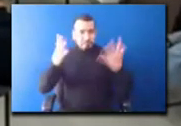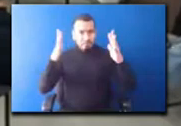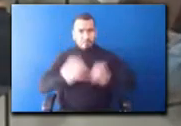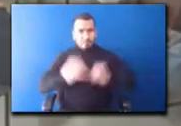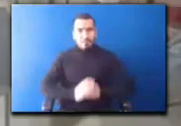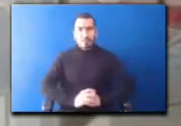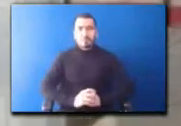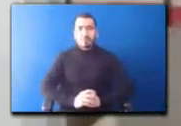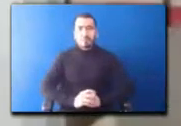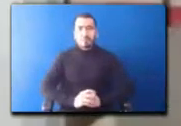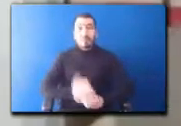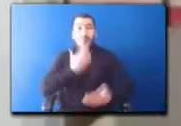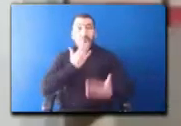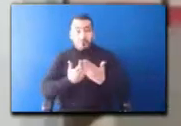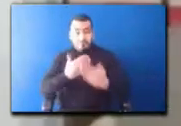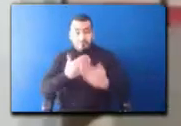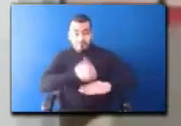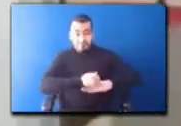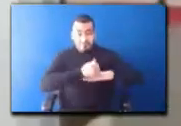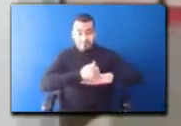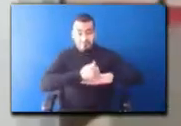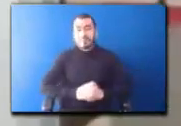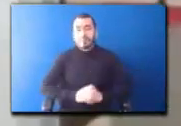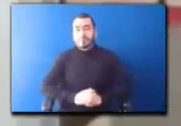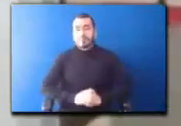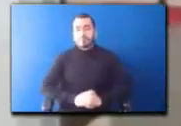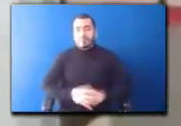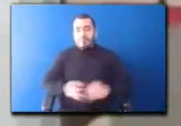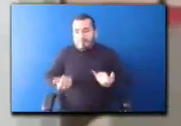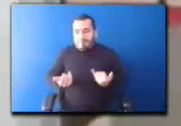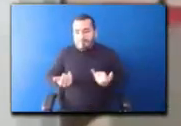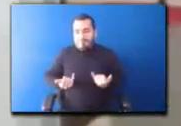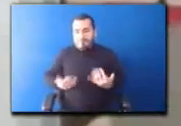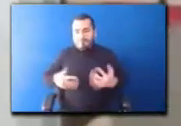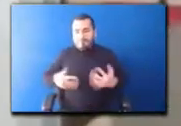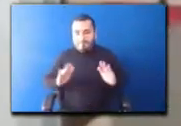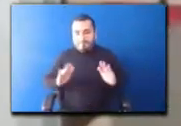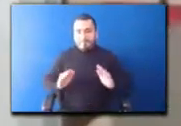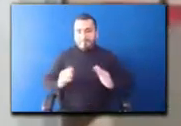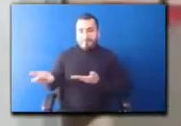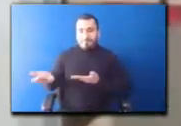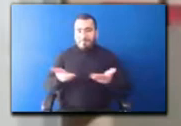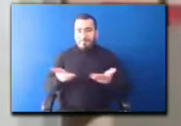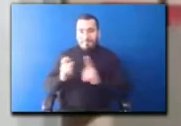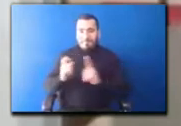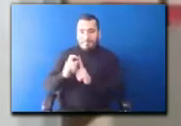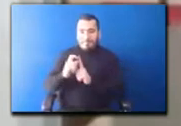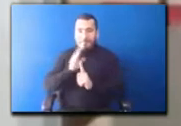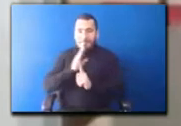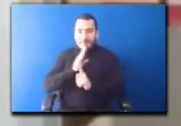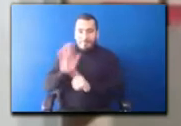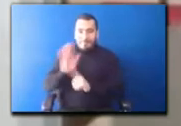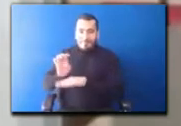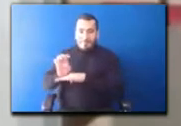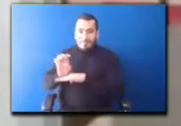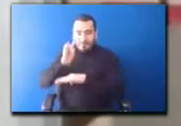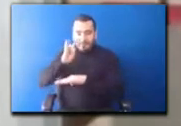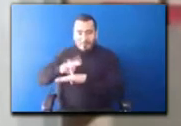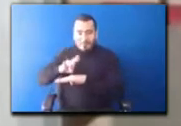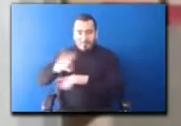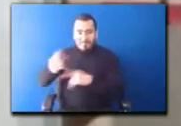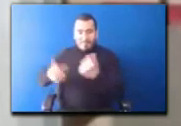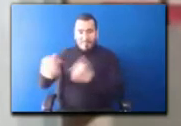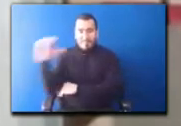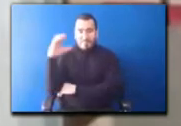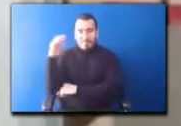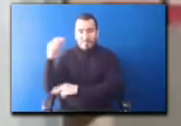Gracias, señor director. Y bueno, sin más preámbulos, le damos la palabra al señor superintendente financiero, Jorge